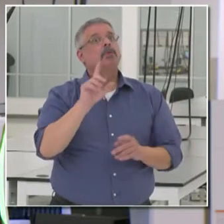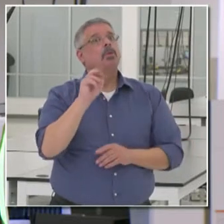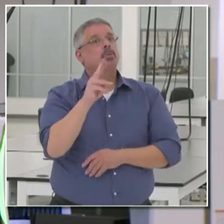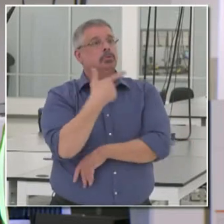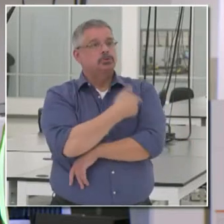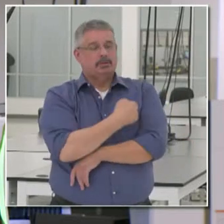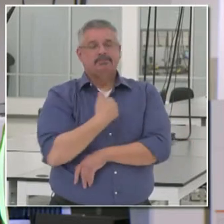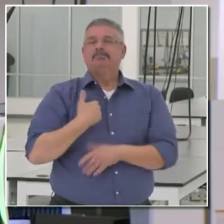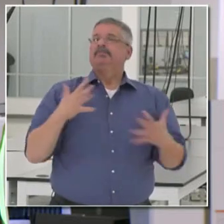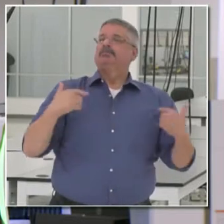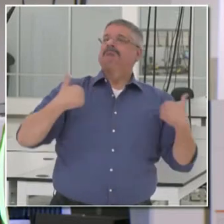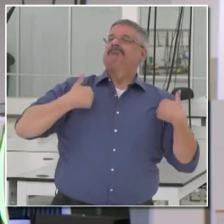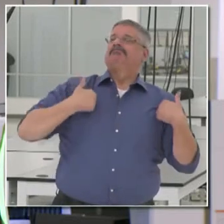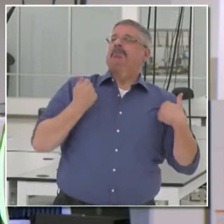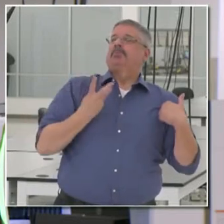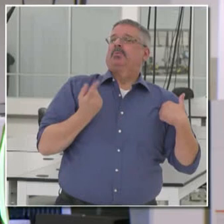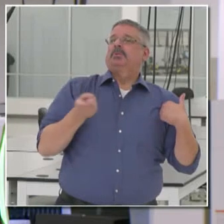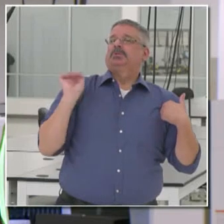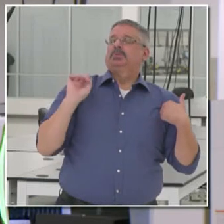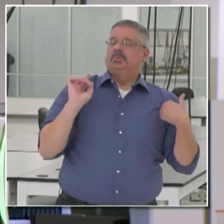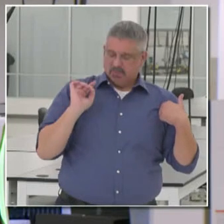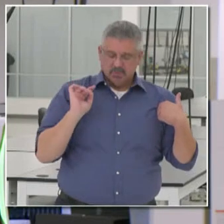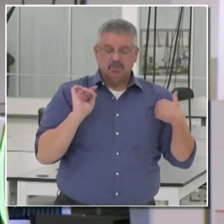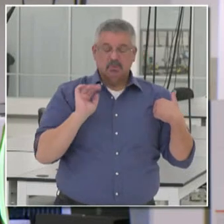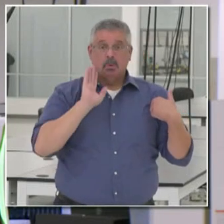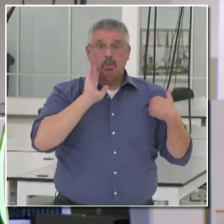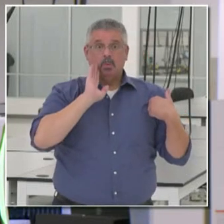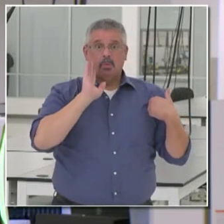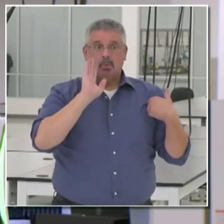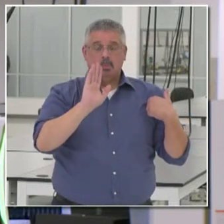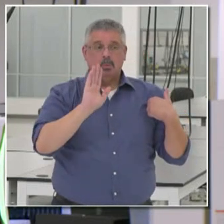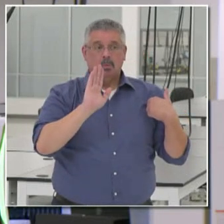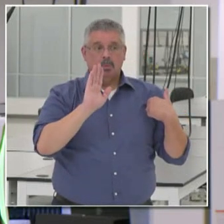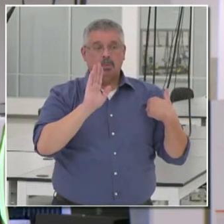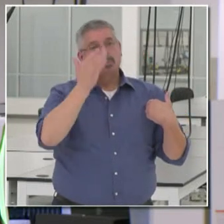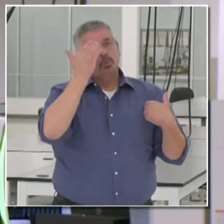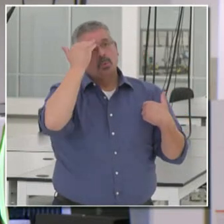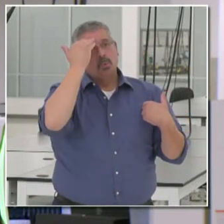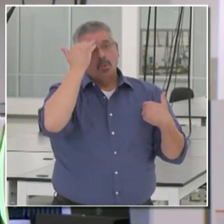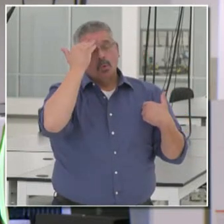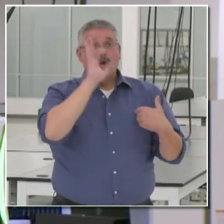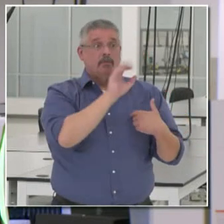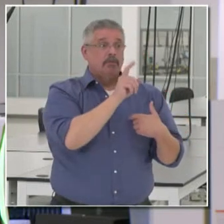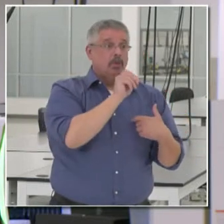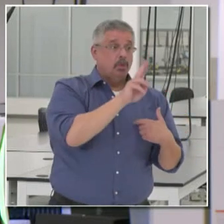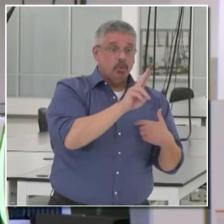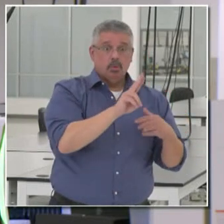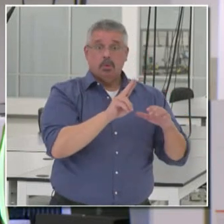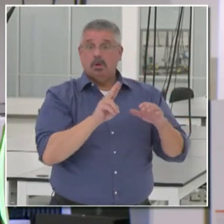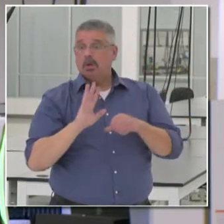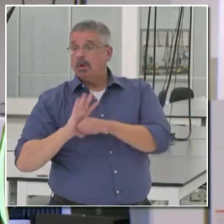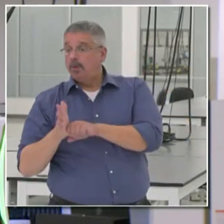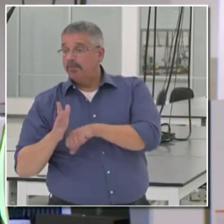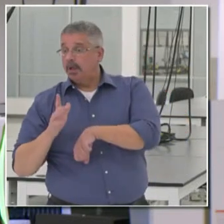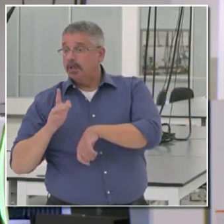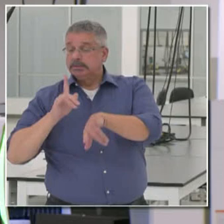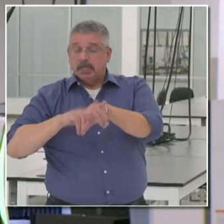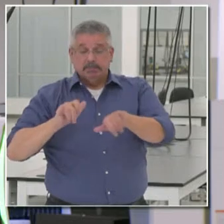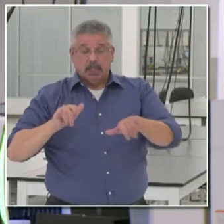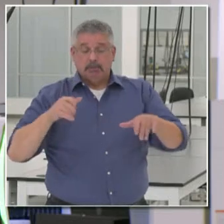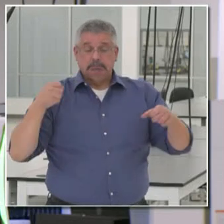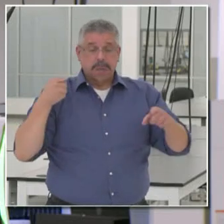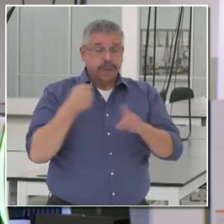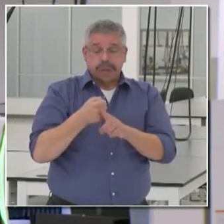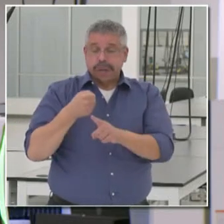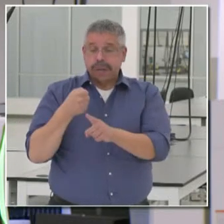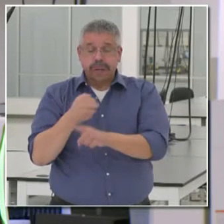se haga la vacuna contra el resfriado lo cual yo hice hace unas cuantas semanas eso le pone presión a nuestro sistema de salud el reto por